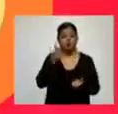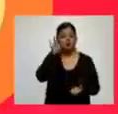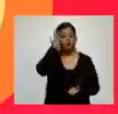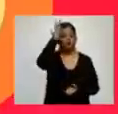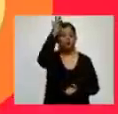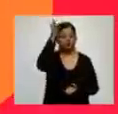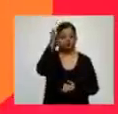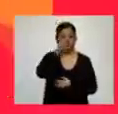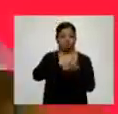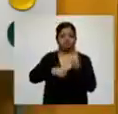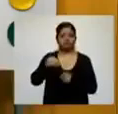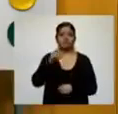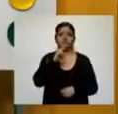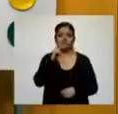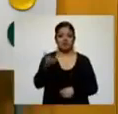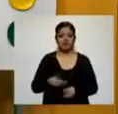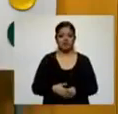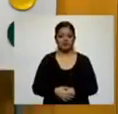mañana.